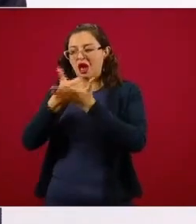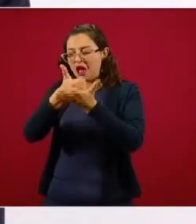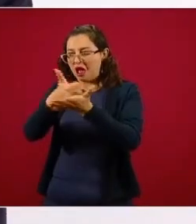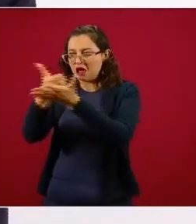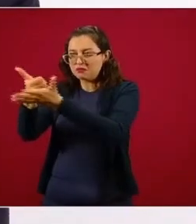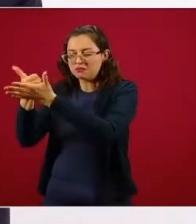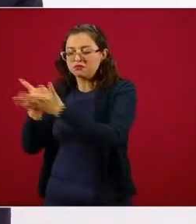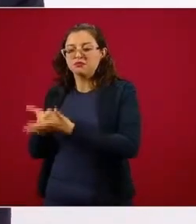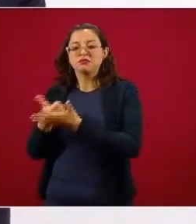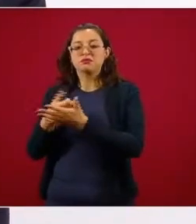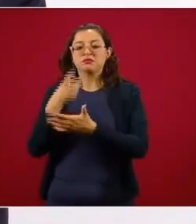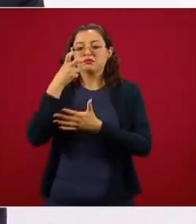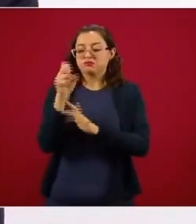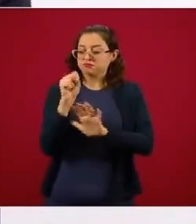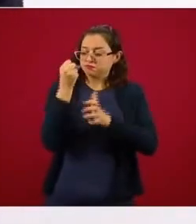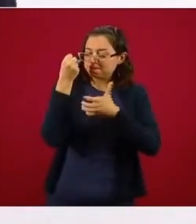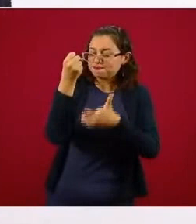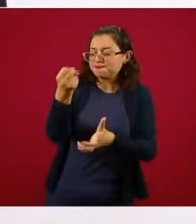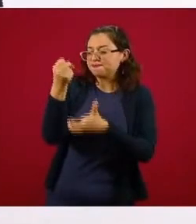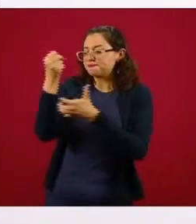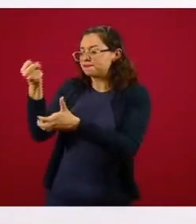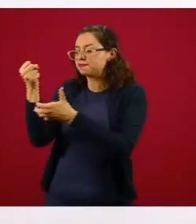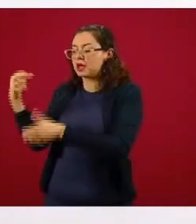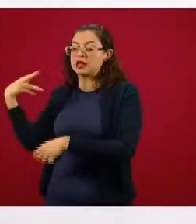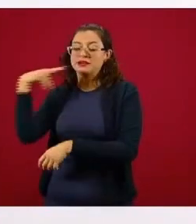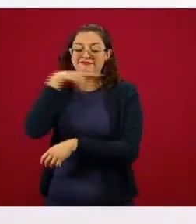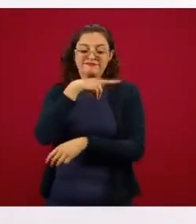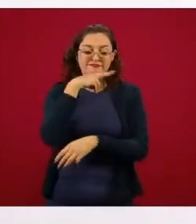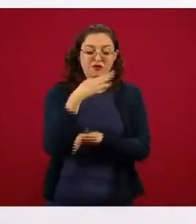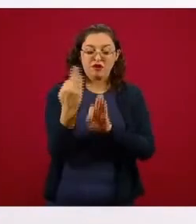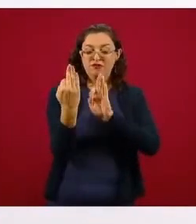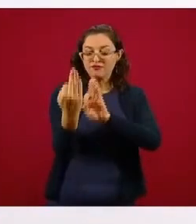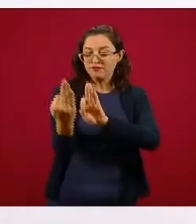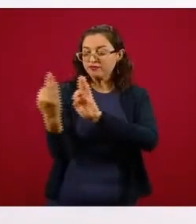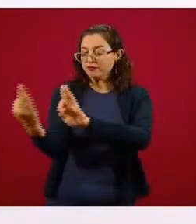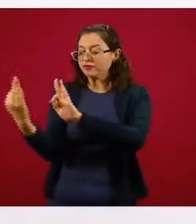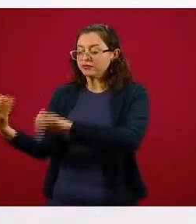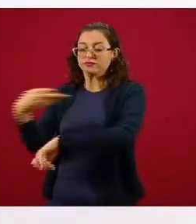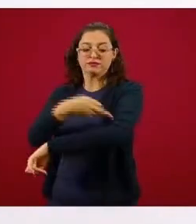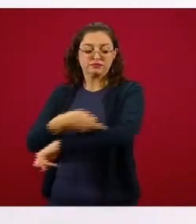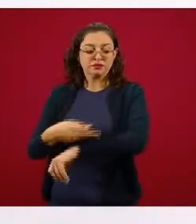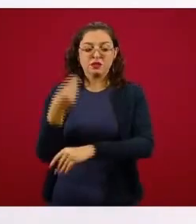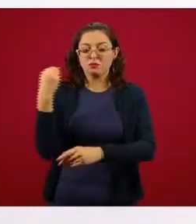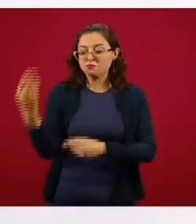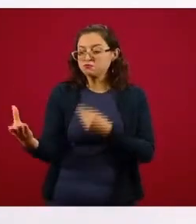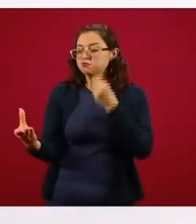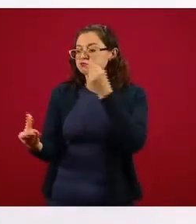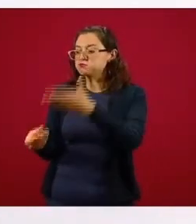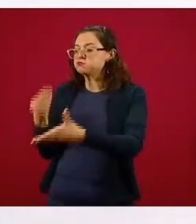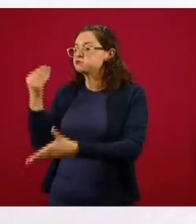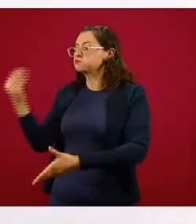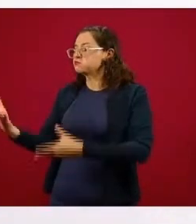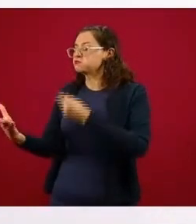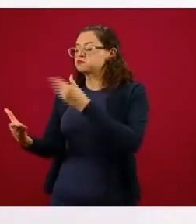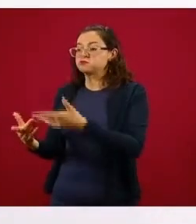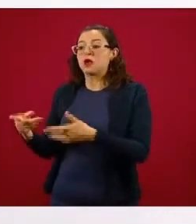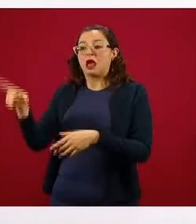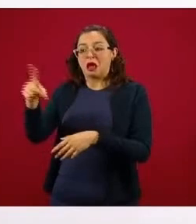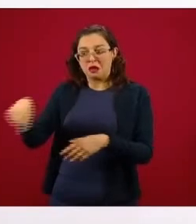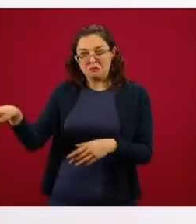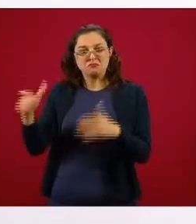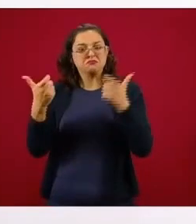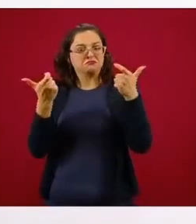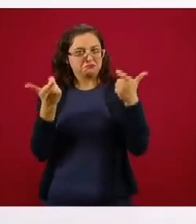de recursos rápida y directa a las familias, se está fortaleciendo la capacidad de